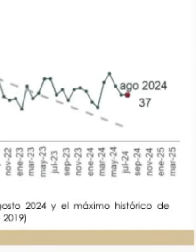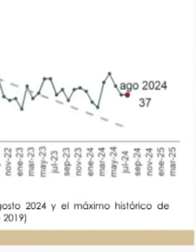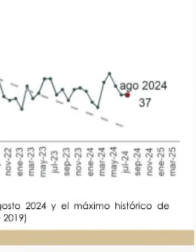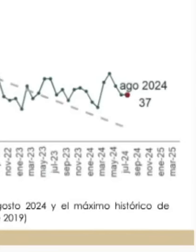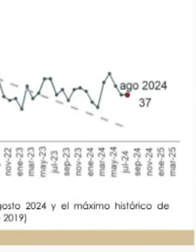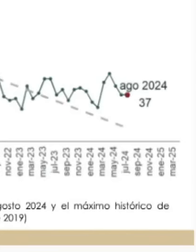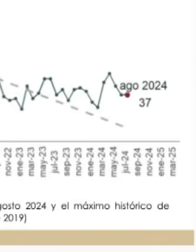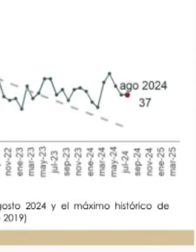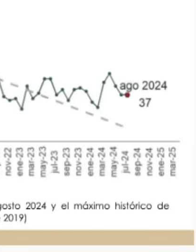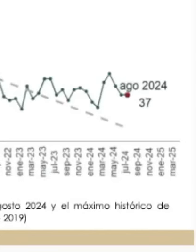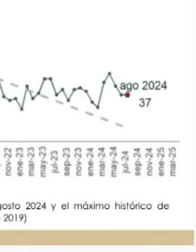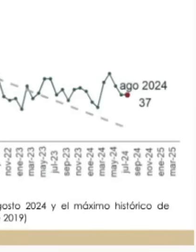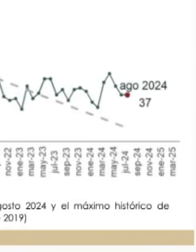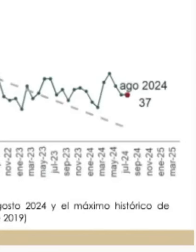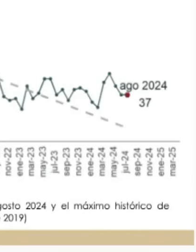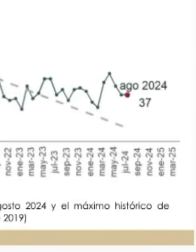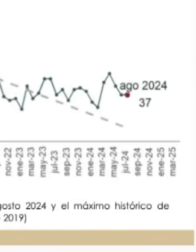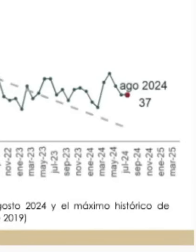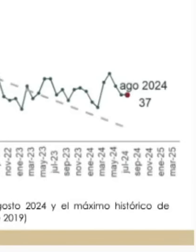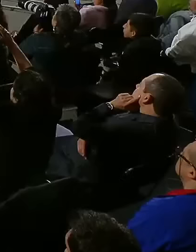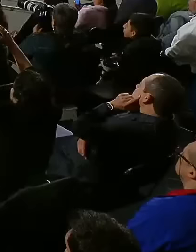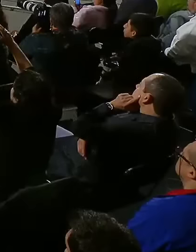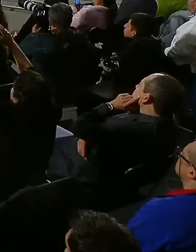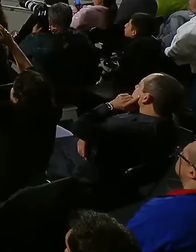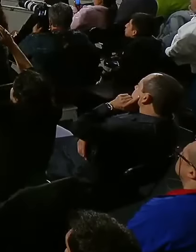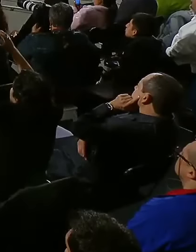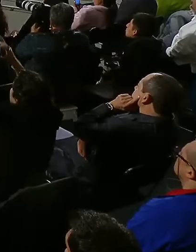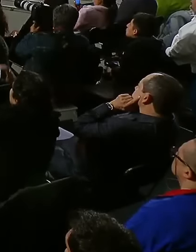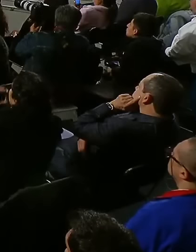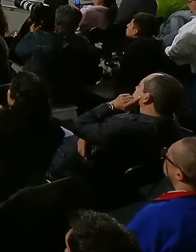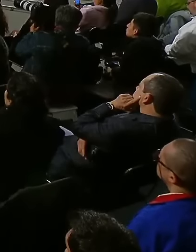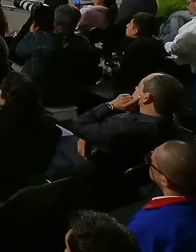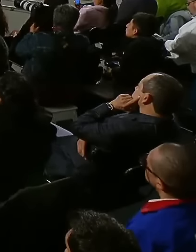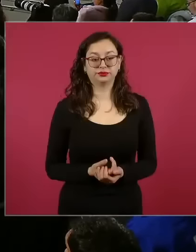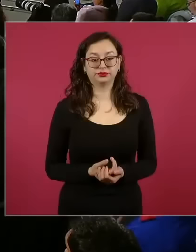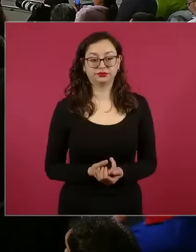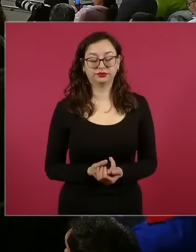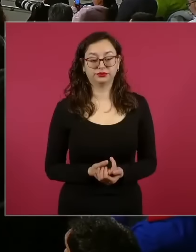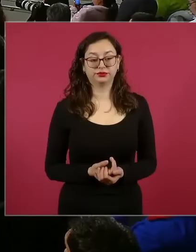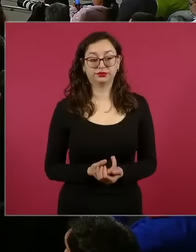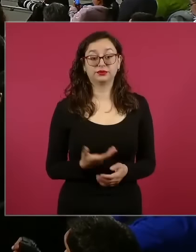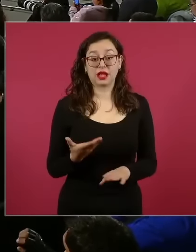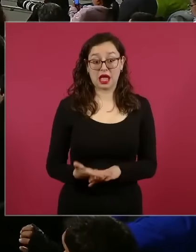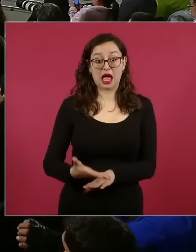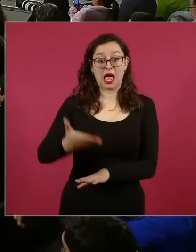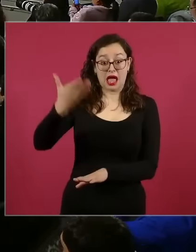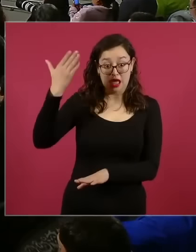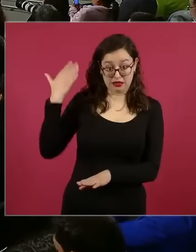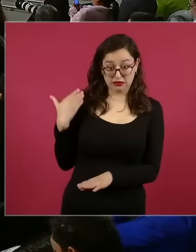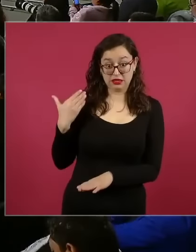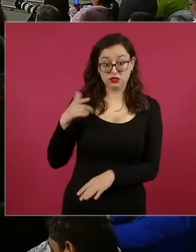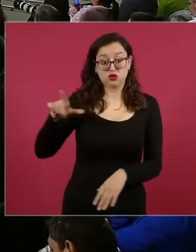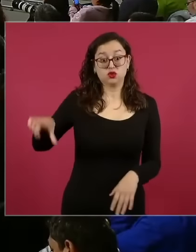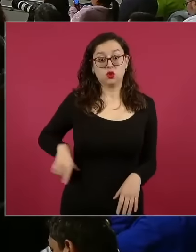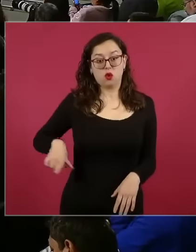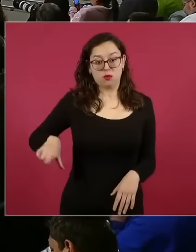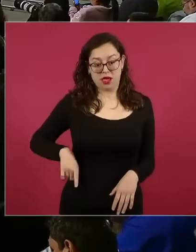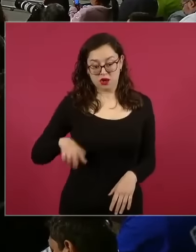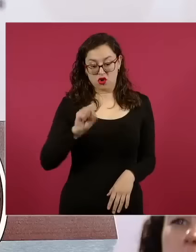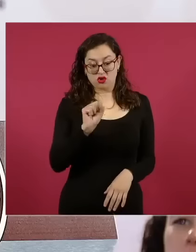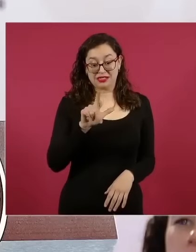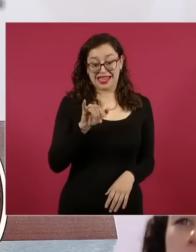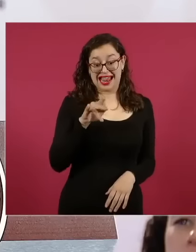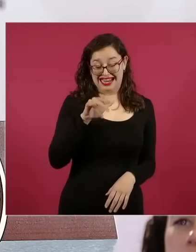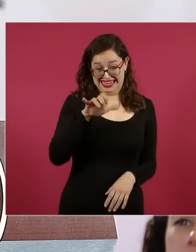gobierno de Salinas. Es una lista de 10